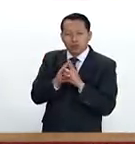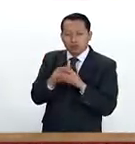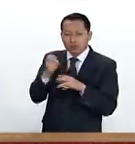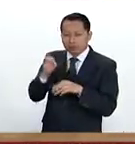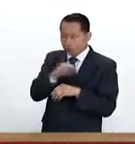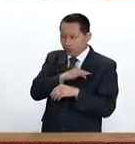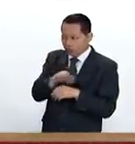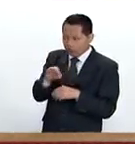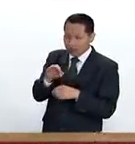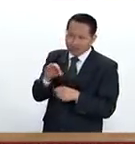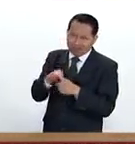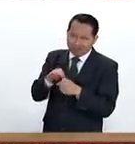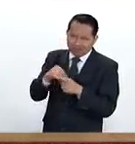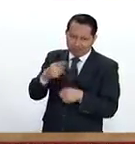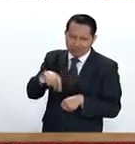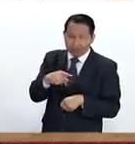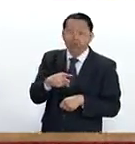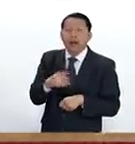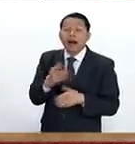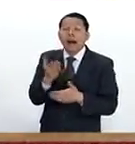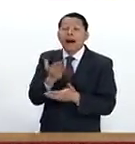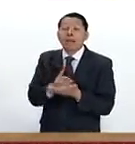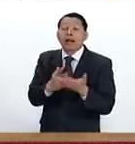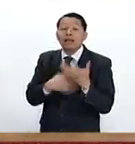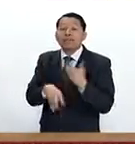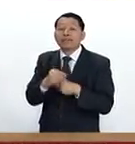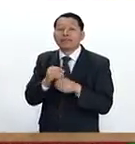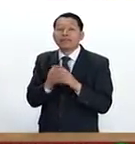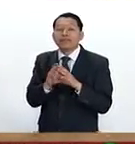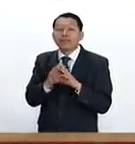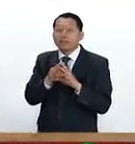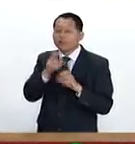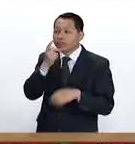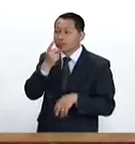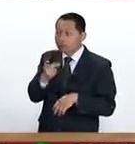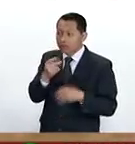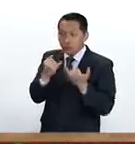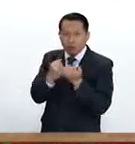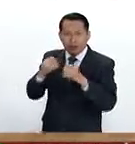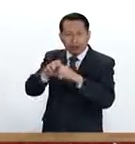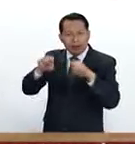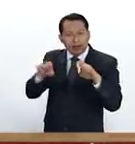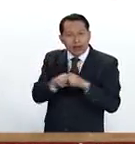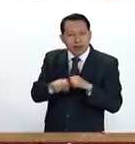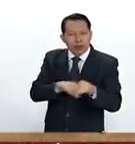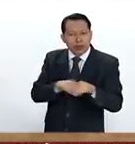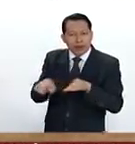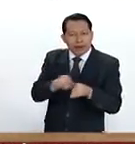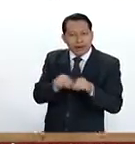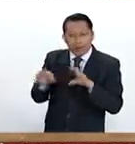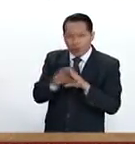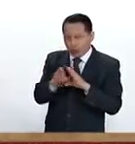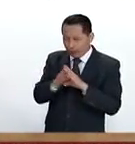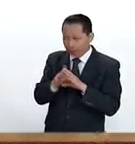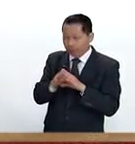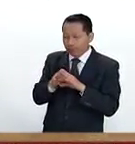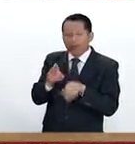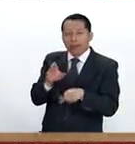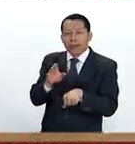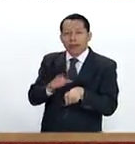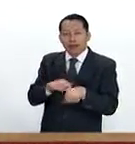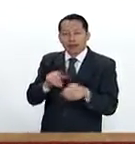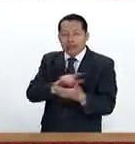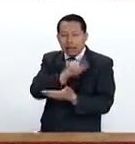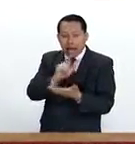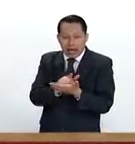sus votantes. Luego, por otro lado, está la parte de su equipo de trabajo, que ellos se apegan más a lo que son las